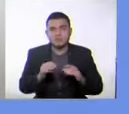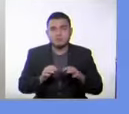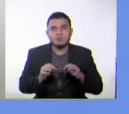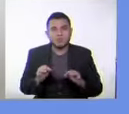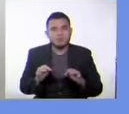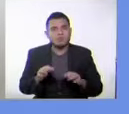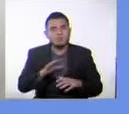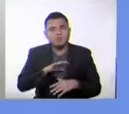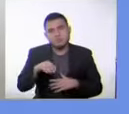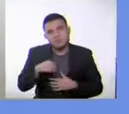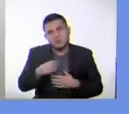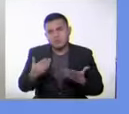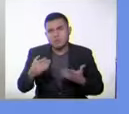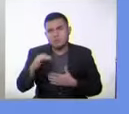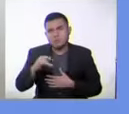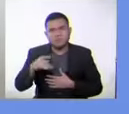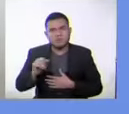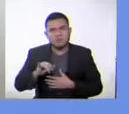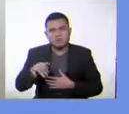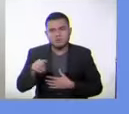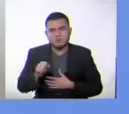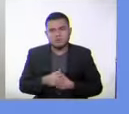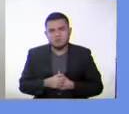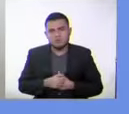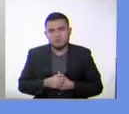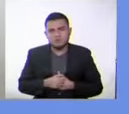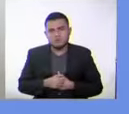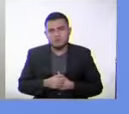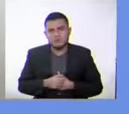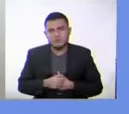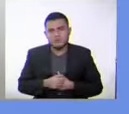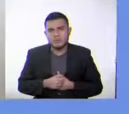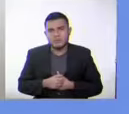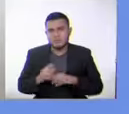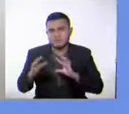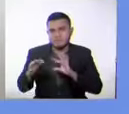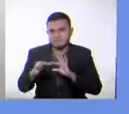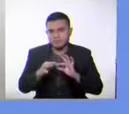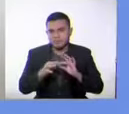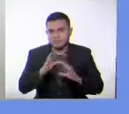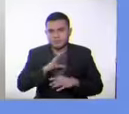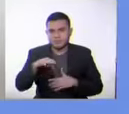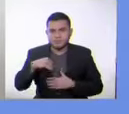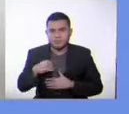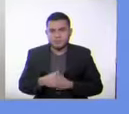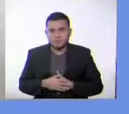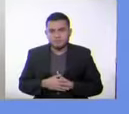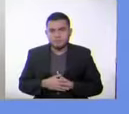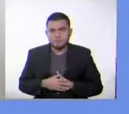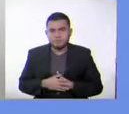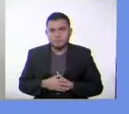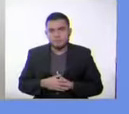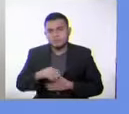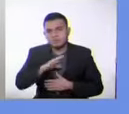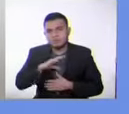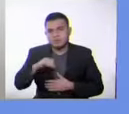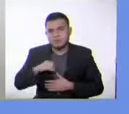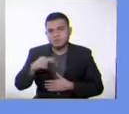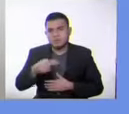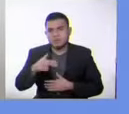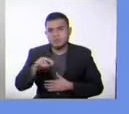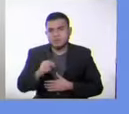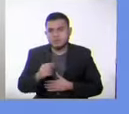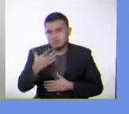muchas personas y no precisamente comparten un lazo consanguíneo, ¿verdad? Están también las familias de hecho, que son aquellas que